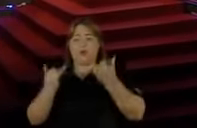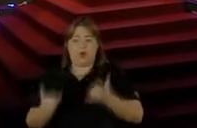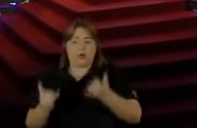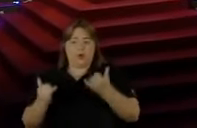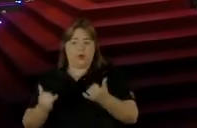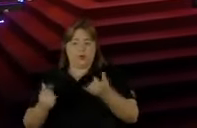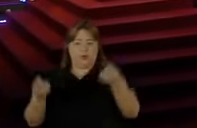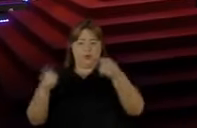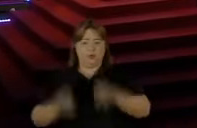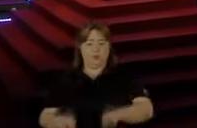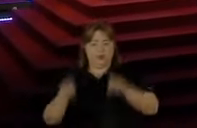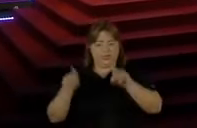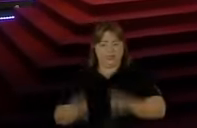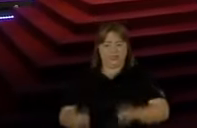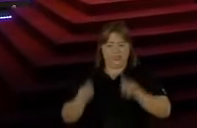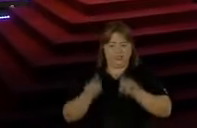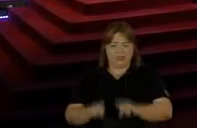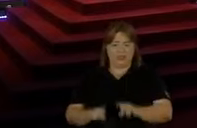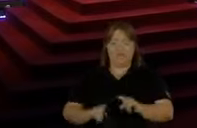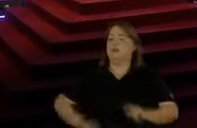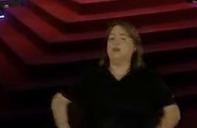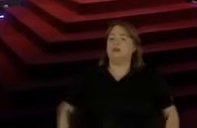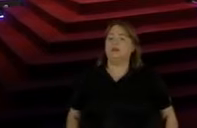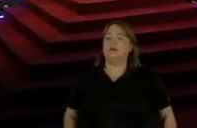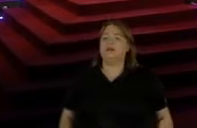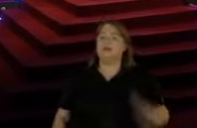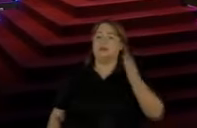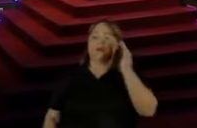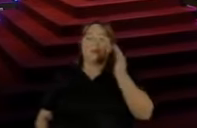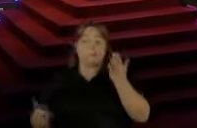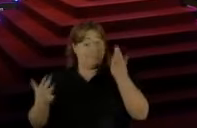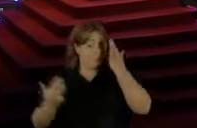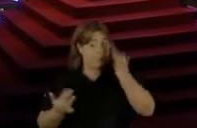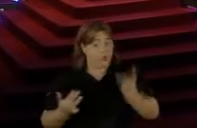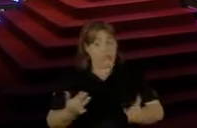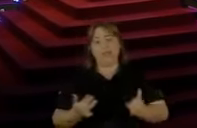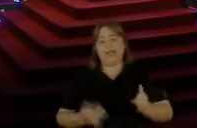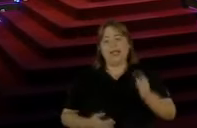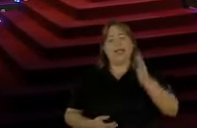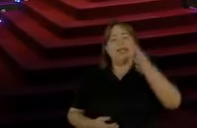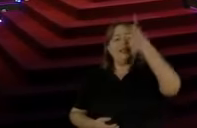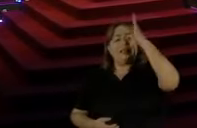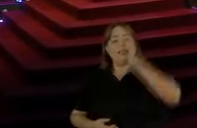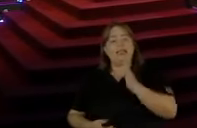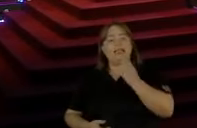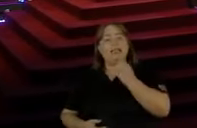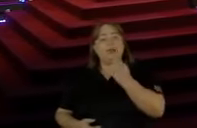algo está ocurriendo. Todo lo torcido comienza Dios a enderezarlo. El Señor dice: yo